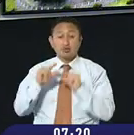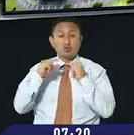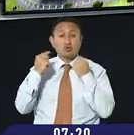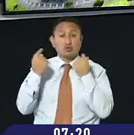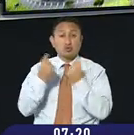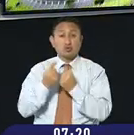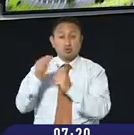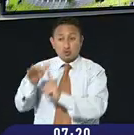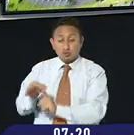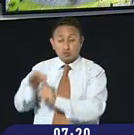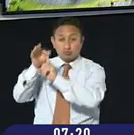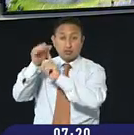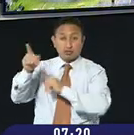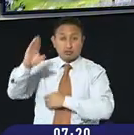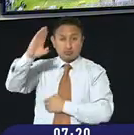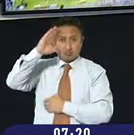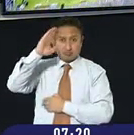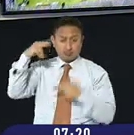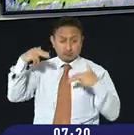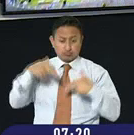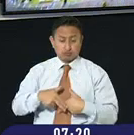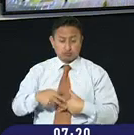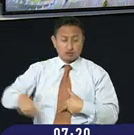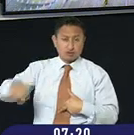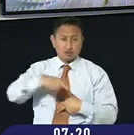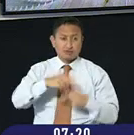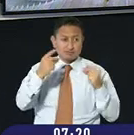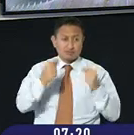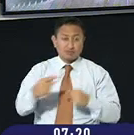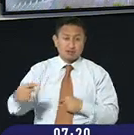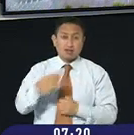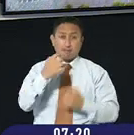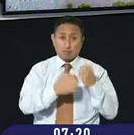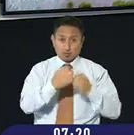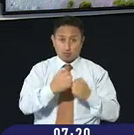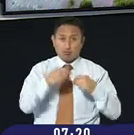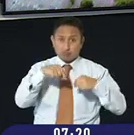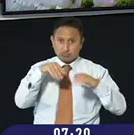de guías penitenciarios que puedan actuar en situación de crisis.